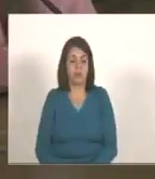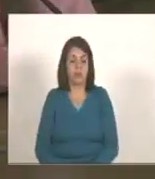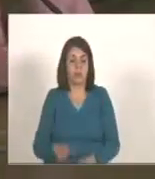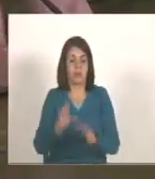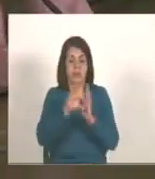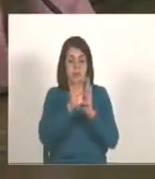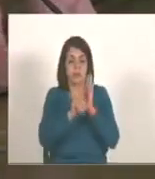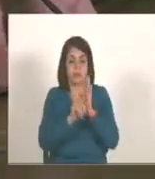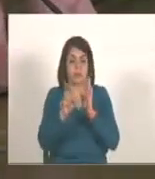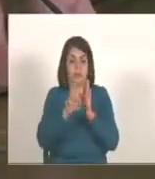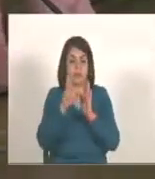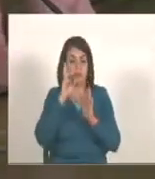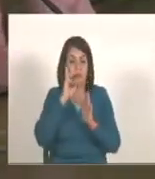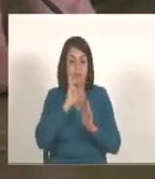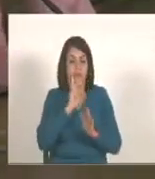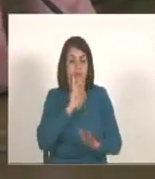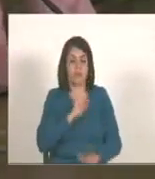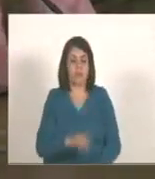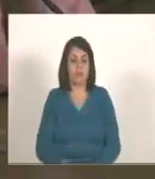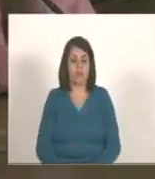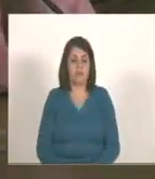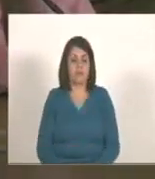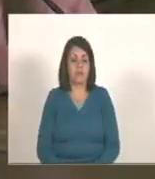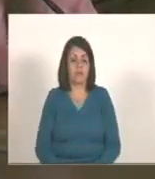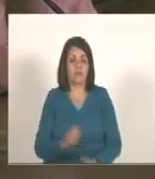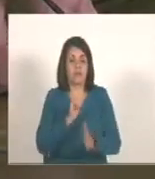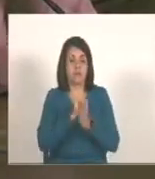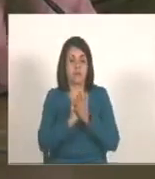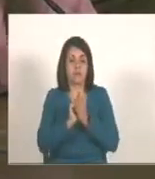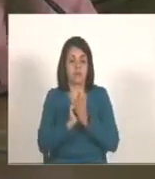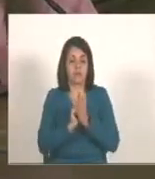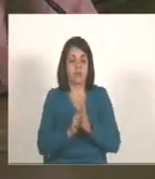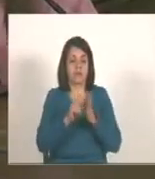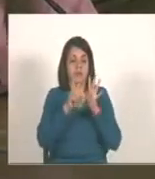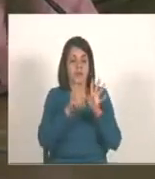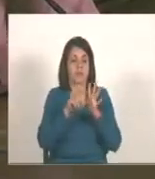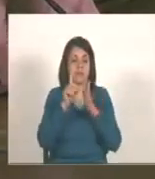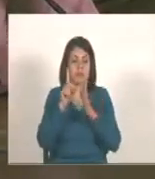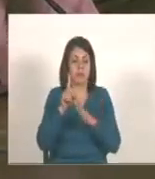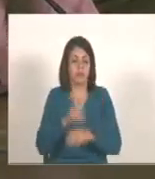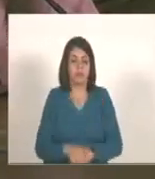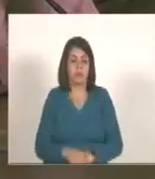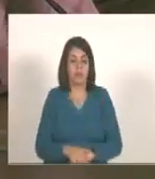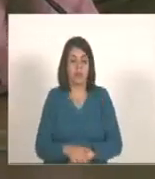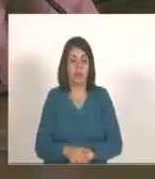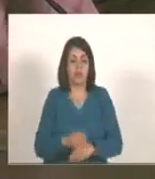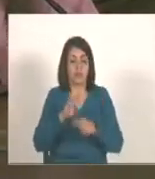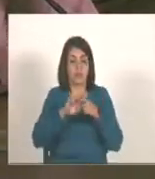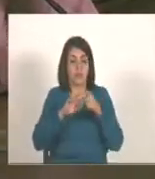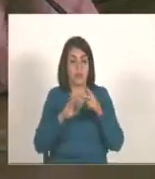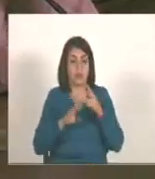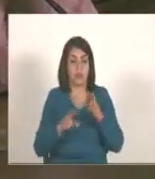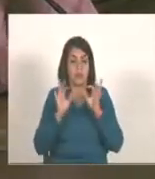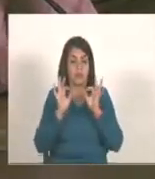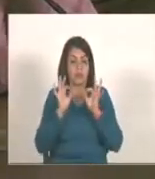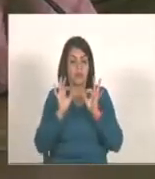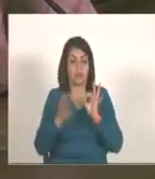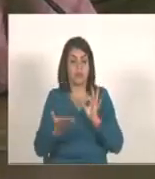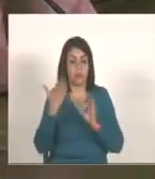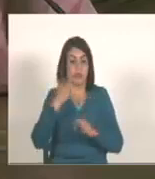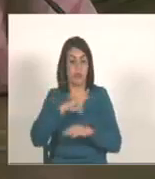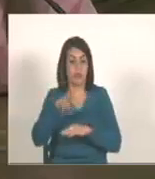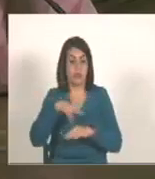Constitución de la República Bolivariana de Venezuela. Artículo 71. las materias de especial